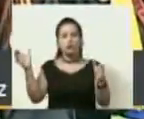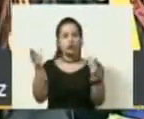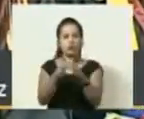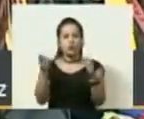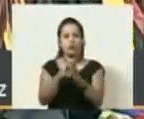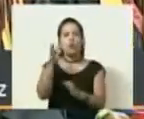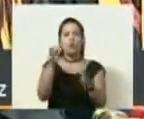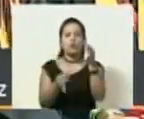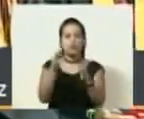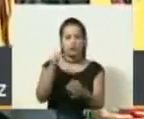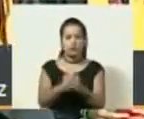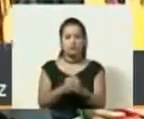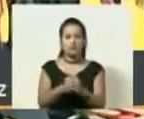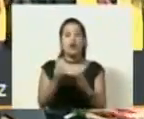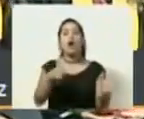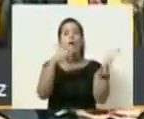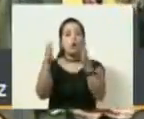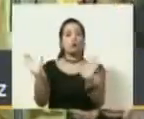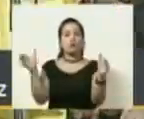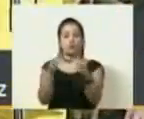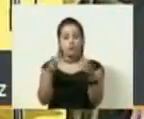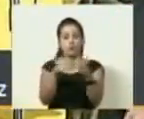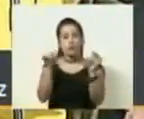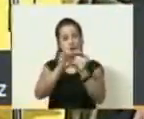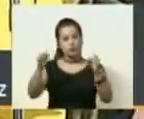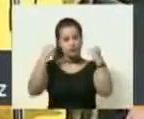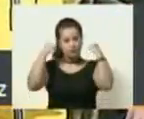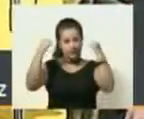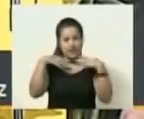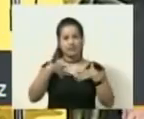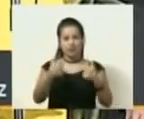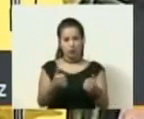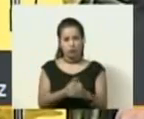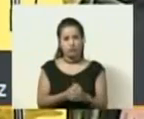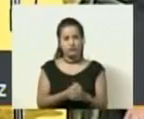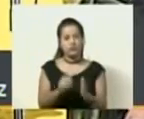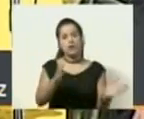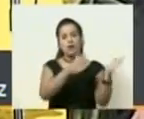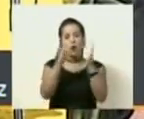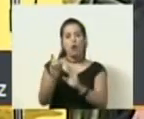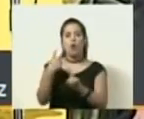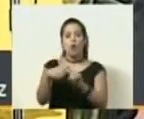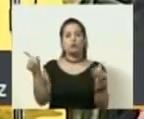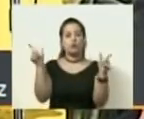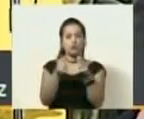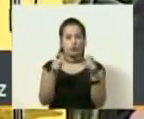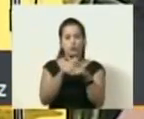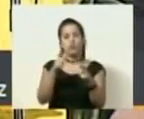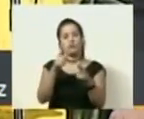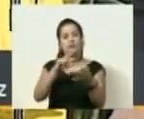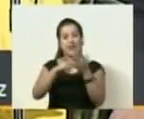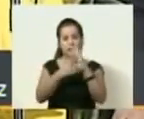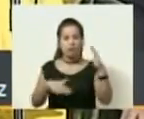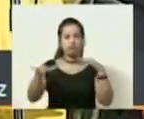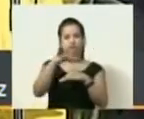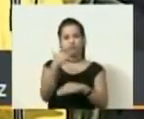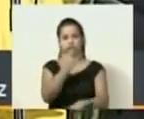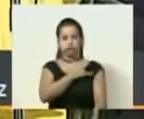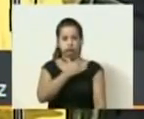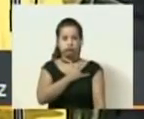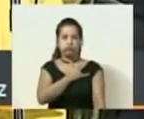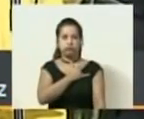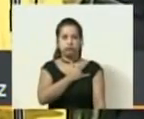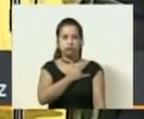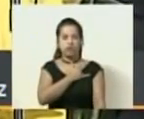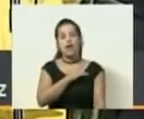educación física y salud, además de técnicos superiores en distintas carreras. Se están